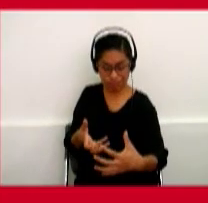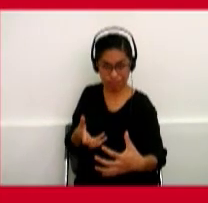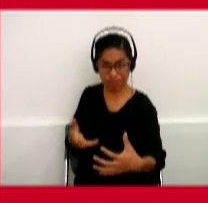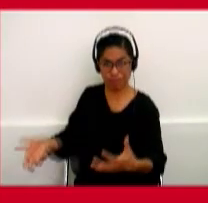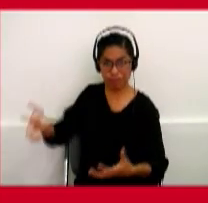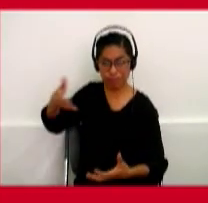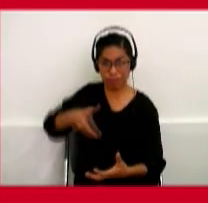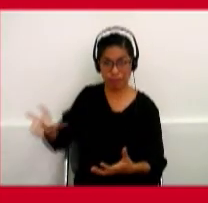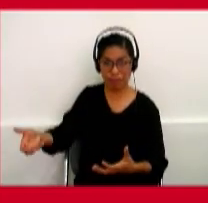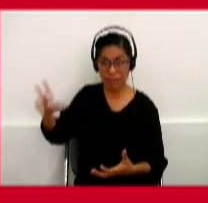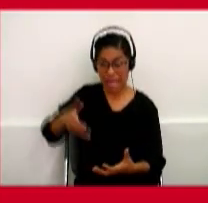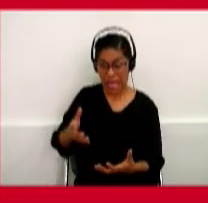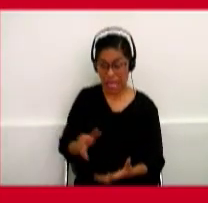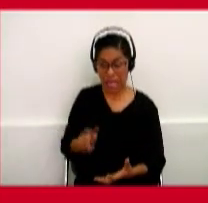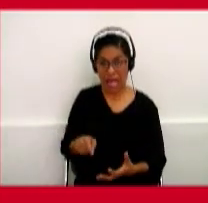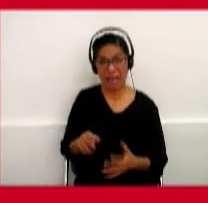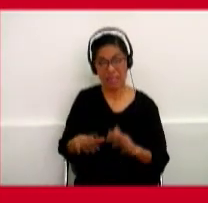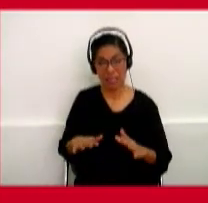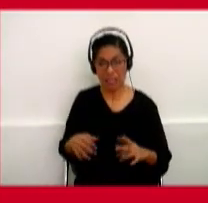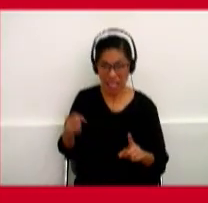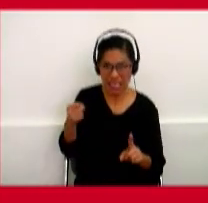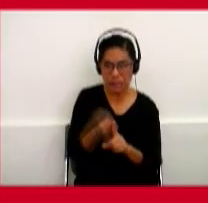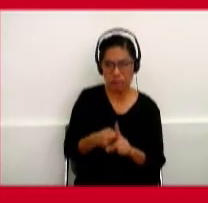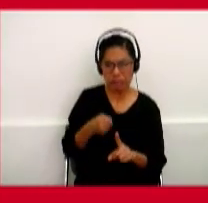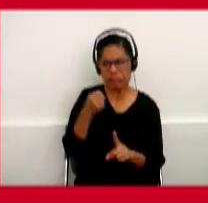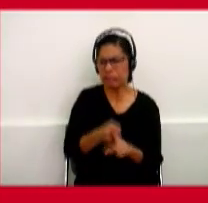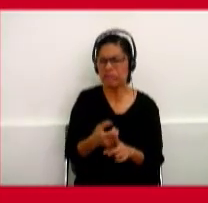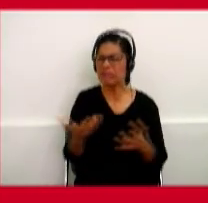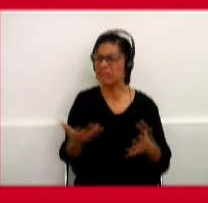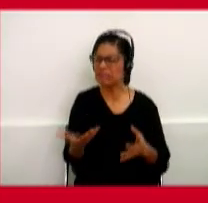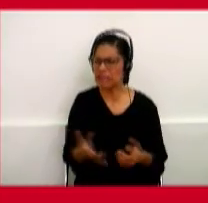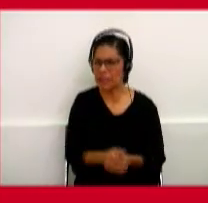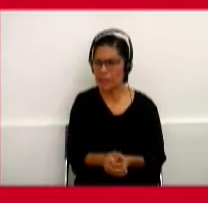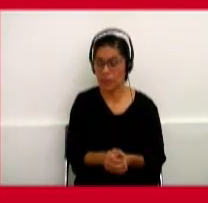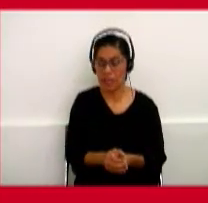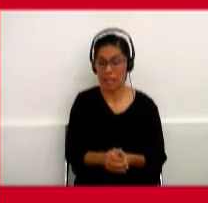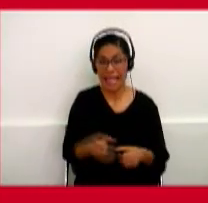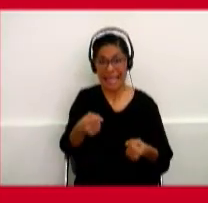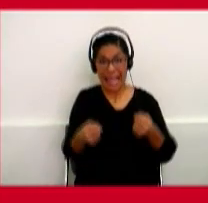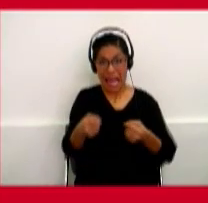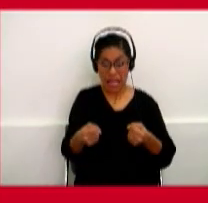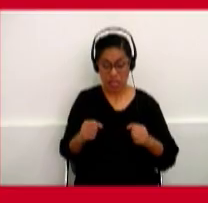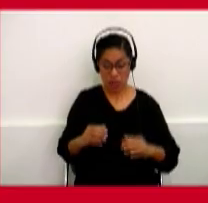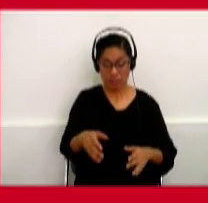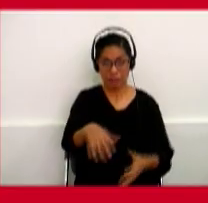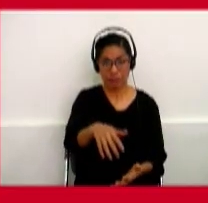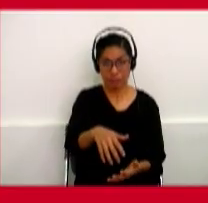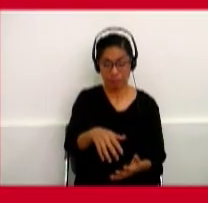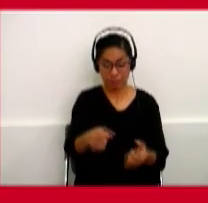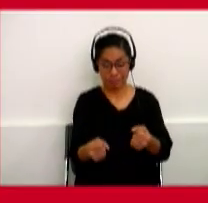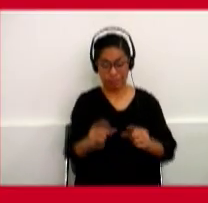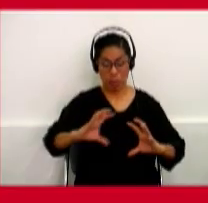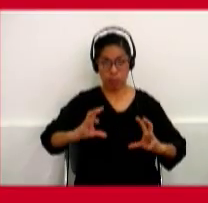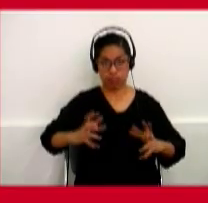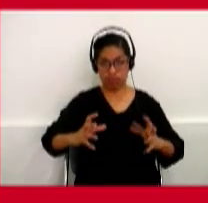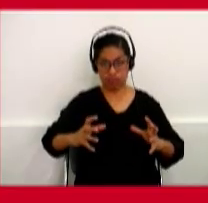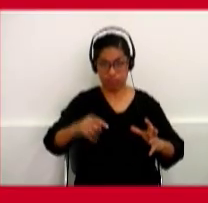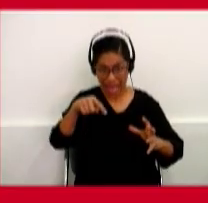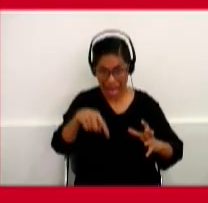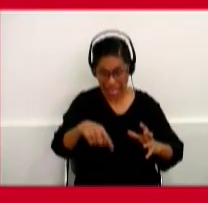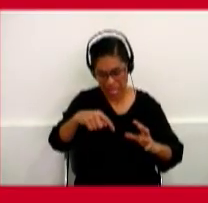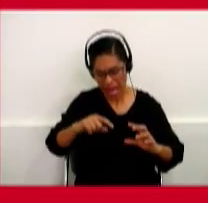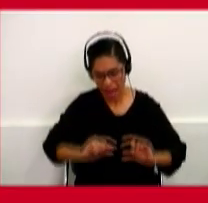afecta ciertas cosas. Si vemos, por ejemplo, el chasis de los camiones, se ve afectado muy significativamente cuando hay cargas que generan